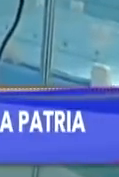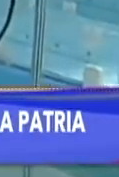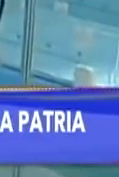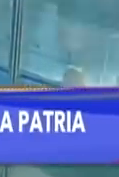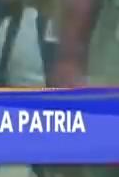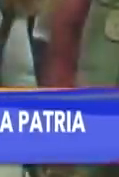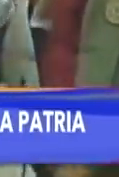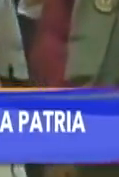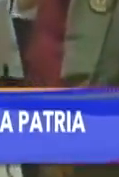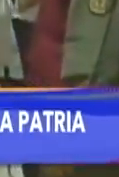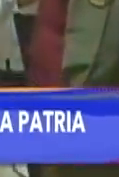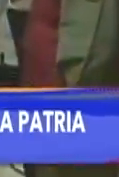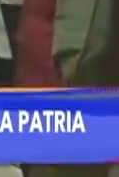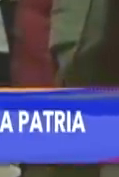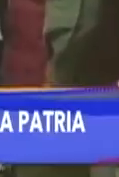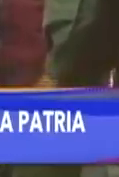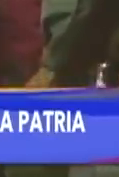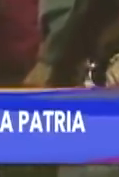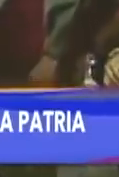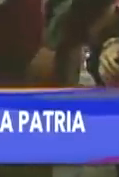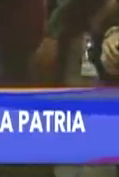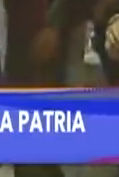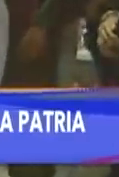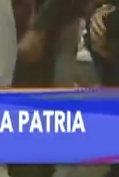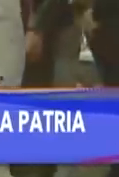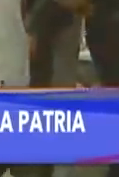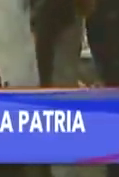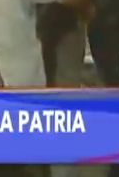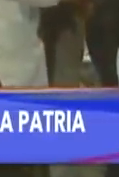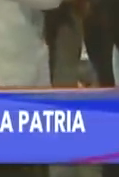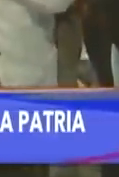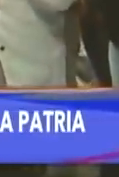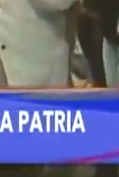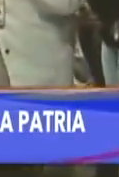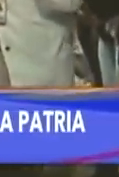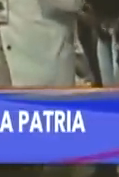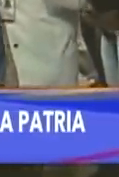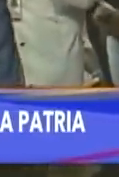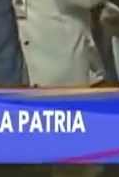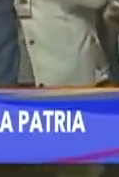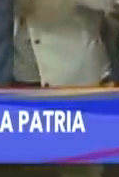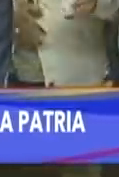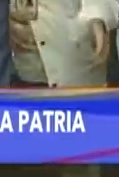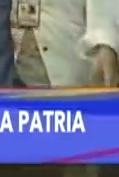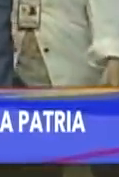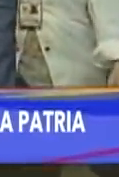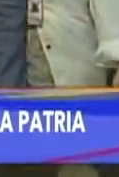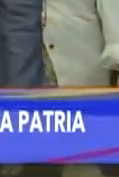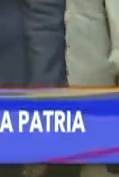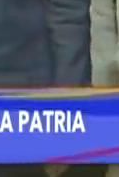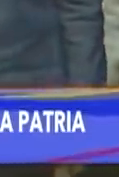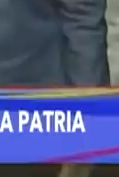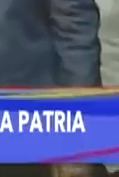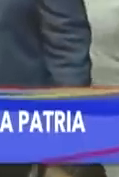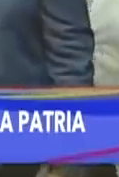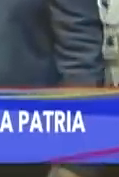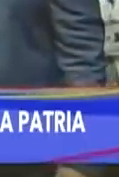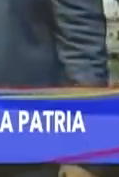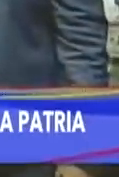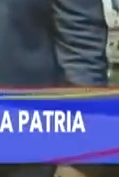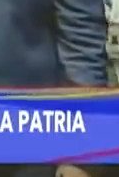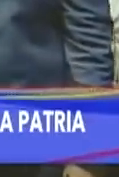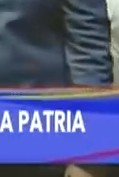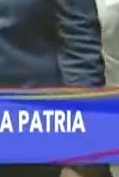municipio, Orángel Salazar. ¿Qué le dirías tú al presidente? Bueno, presidente, gracias por hoy darnos